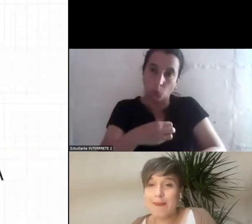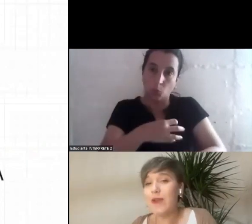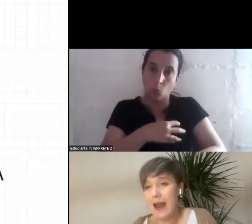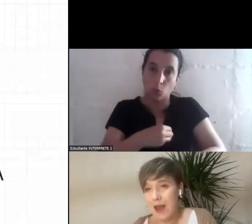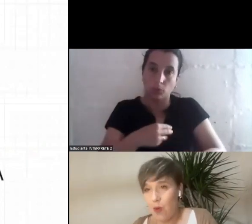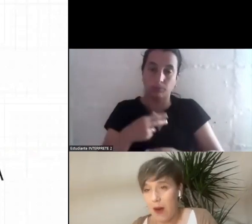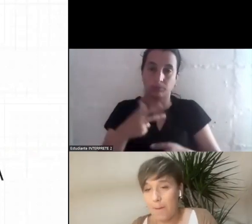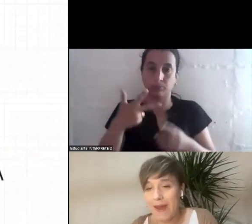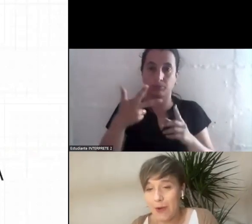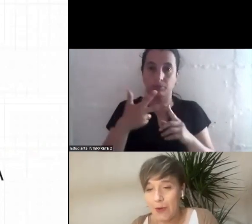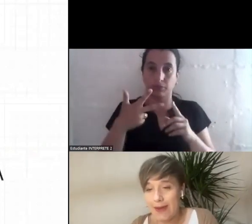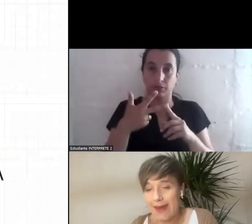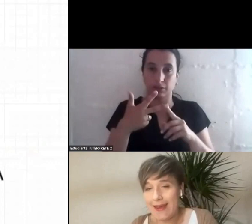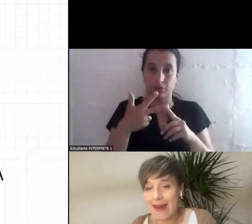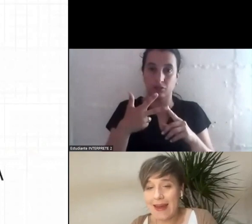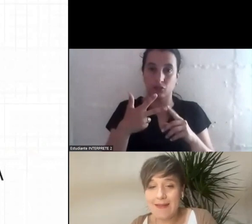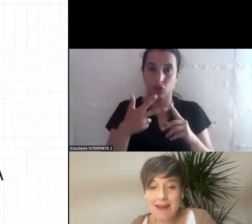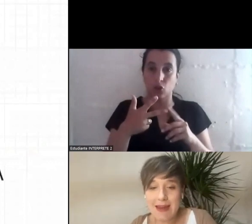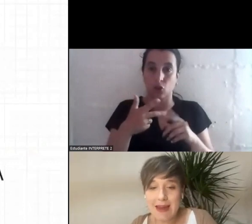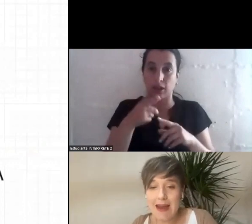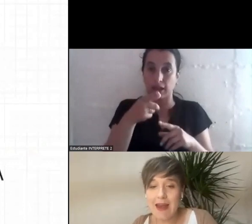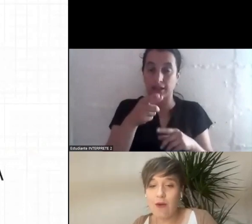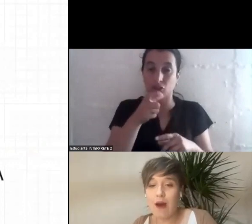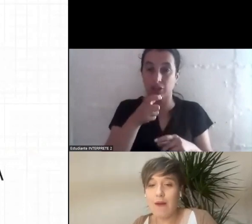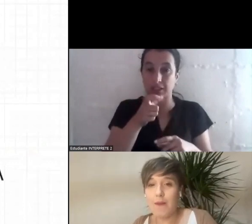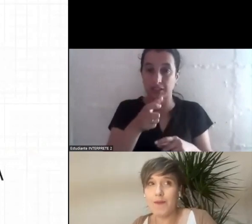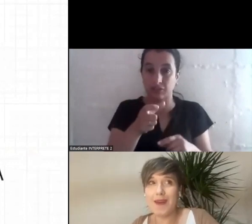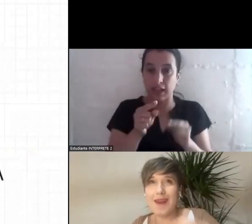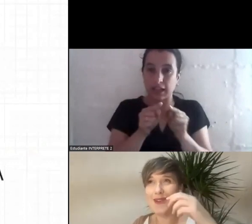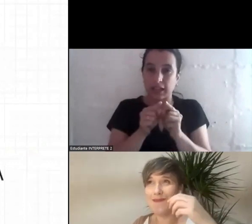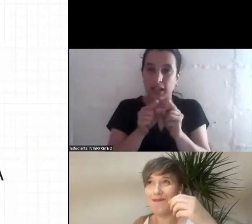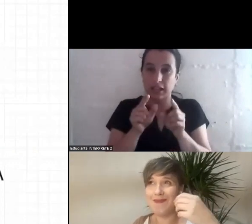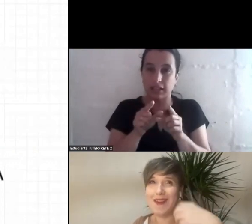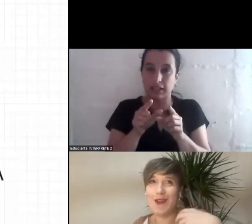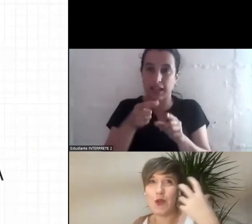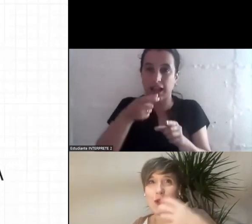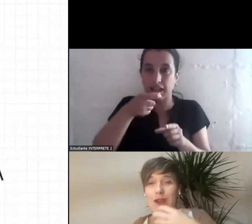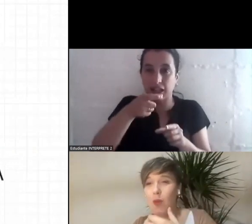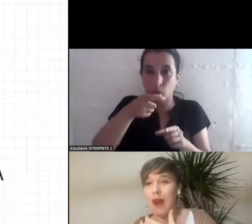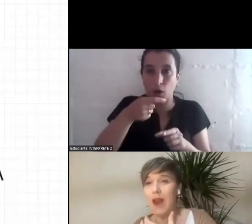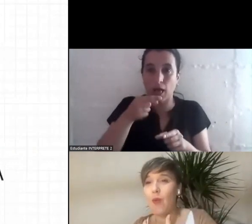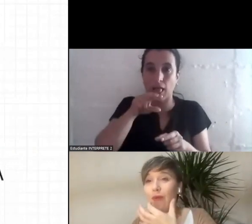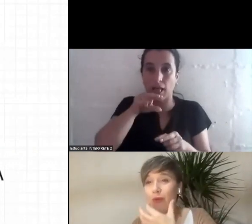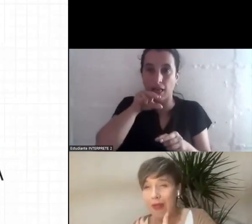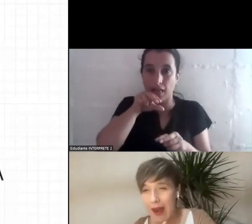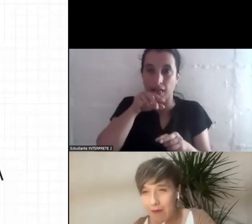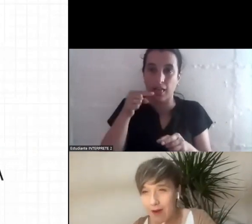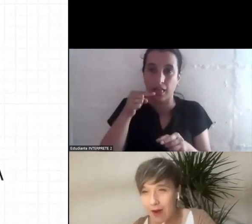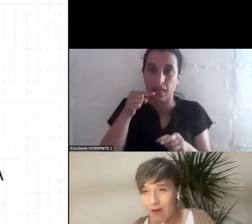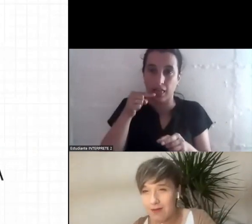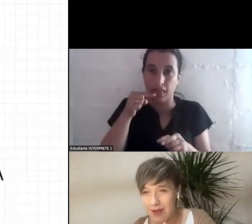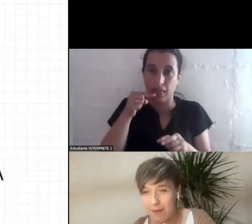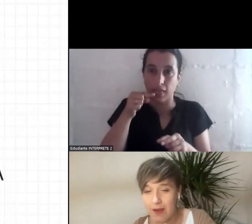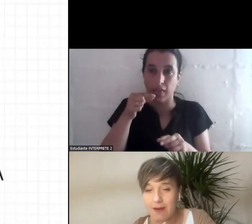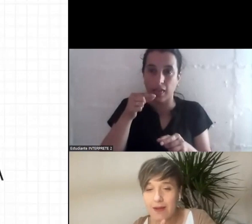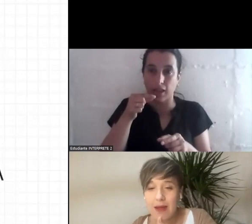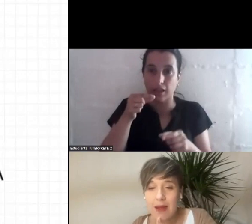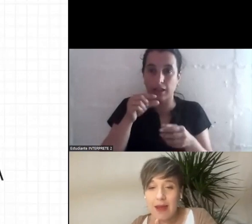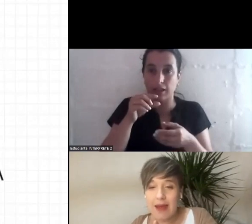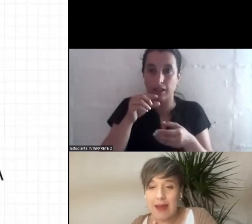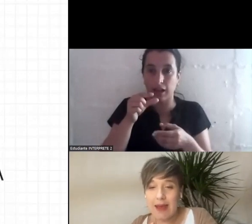al tamaño de la lengua, pero esta característica de la lengua, que es, si os dais cuenta, es como la lengua fuera de la boca, ¿no?